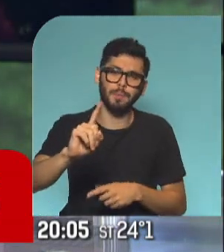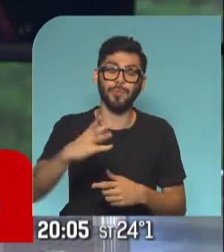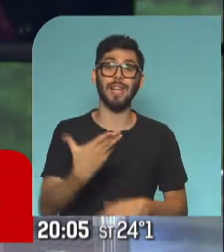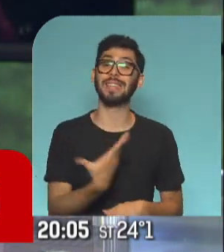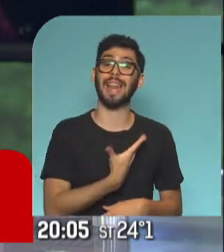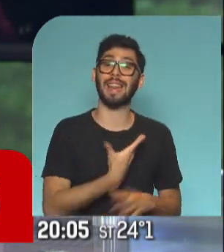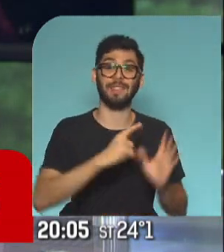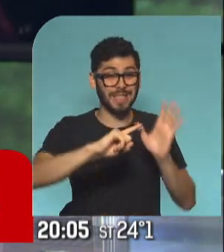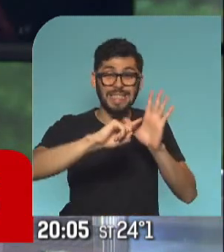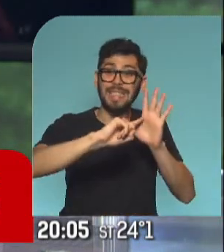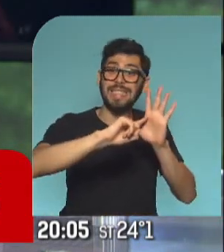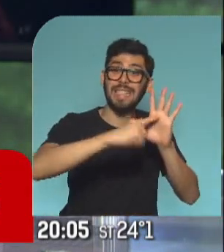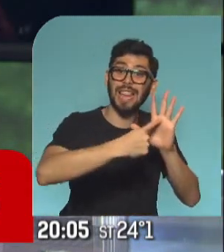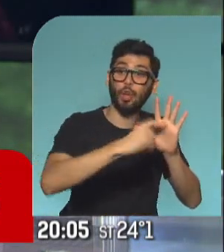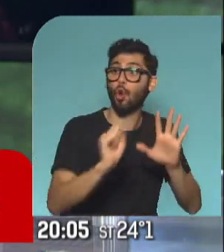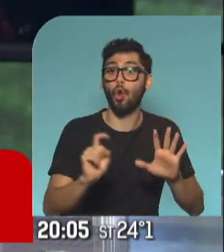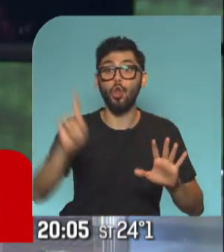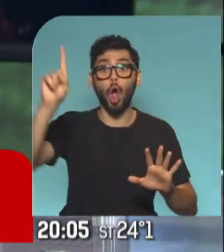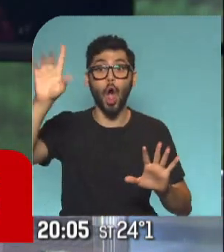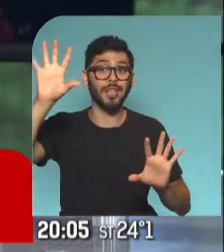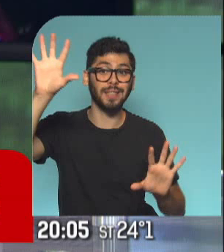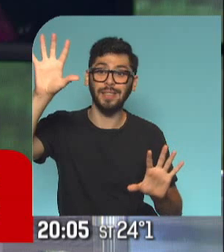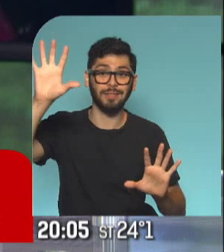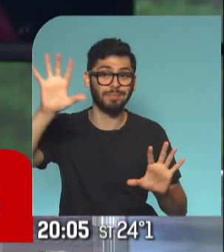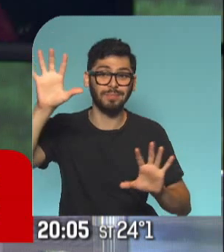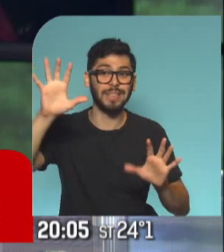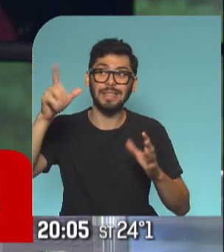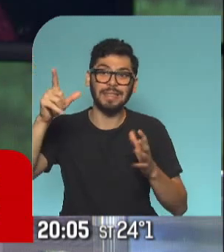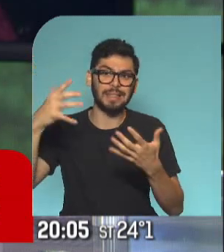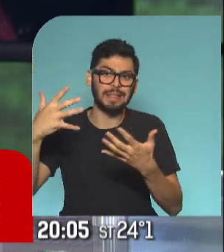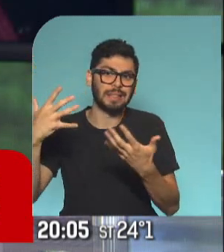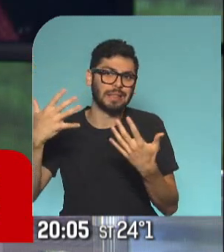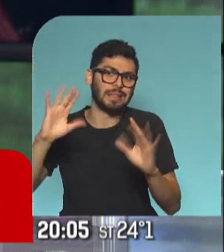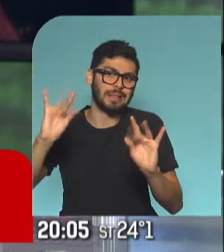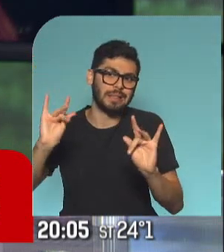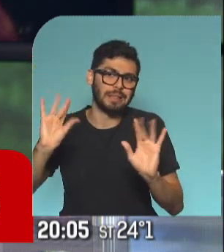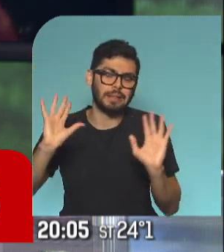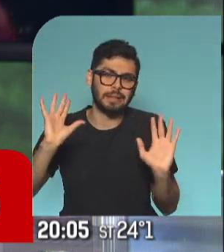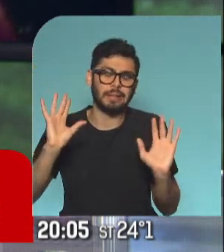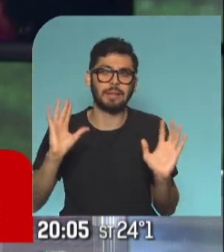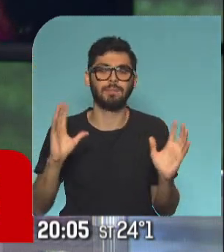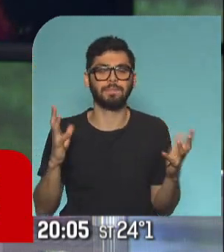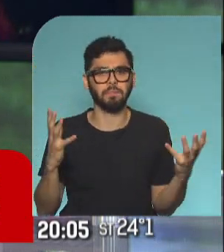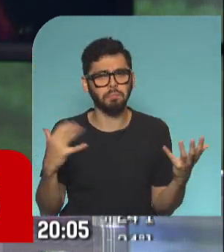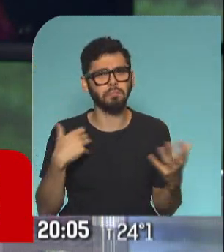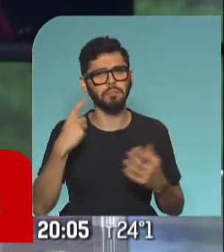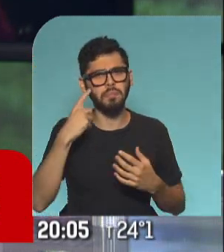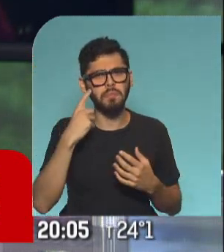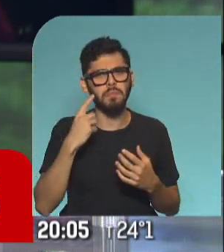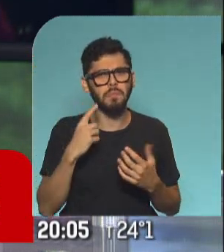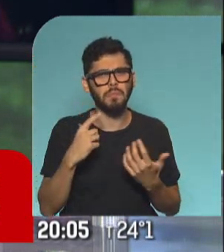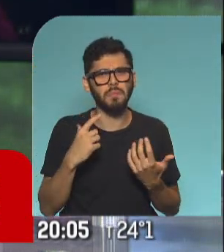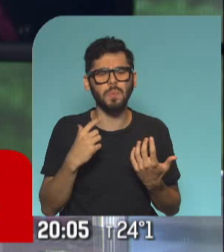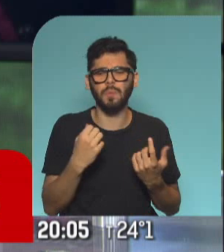fe que exactamente qué tan castigado entonces yo creo que cada uno